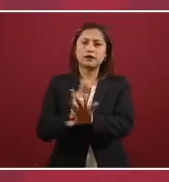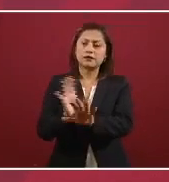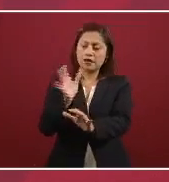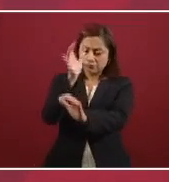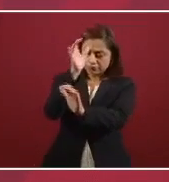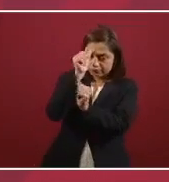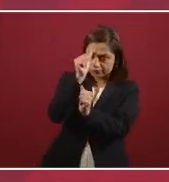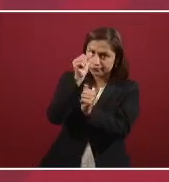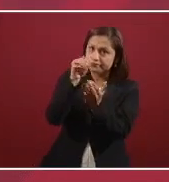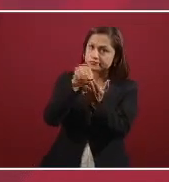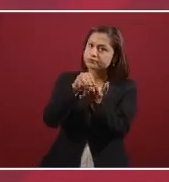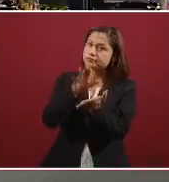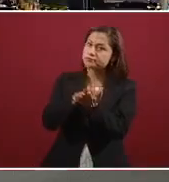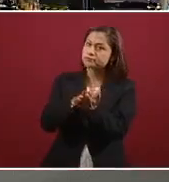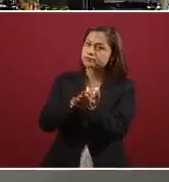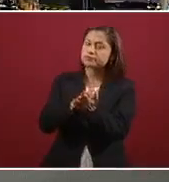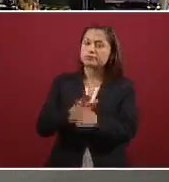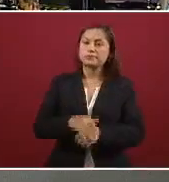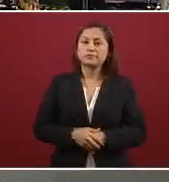acuerdo.